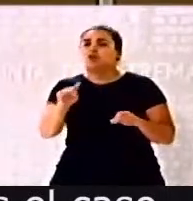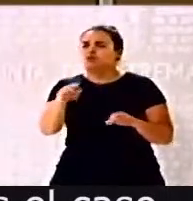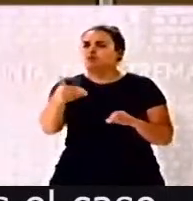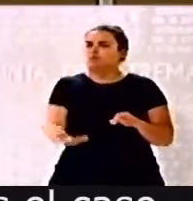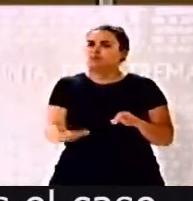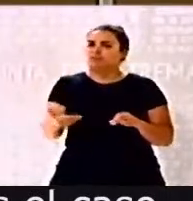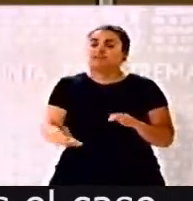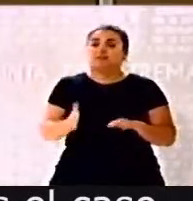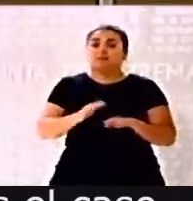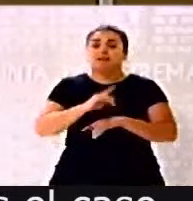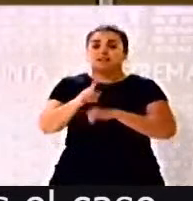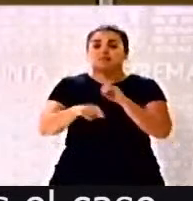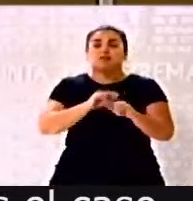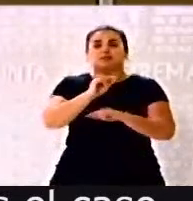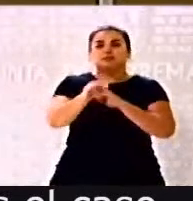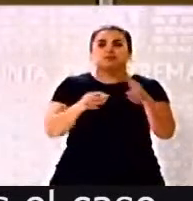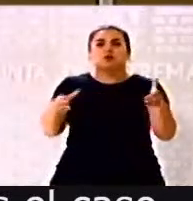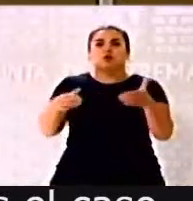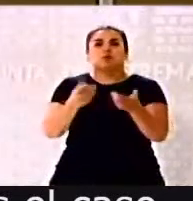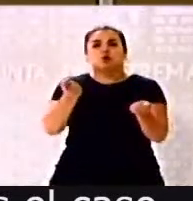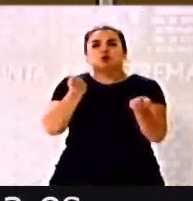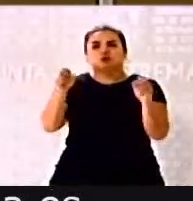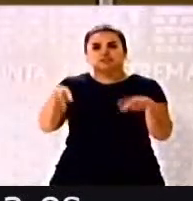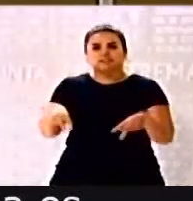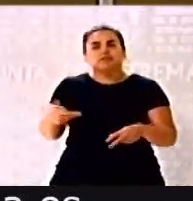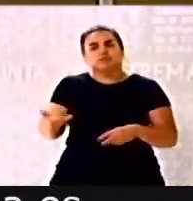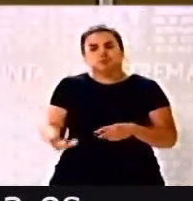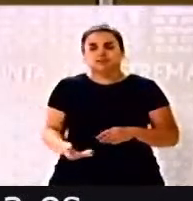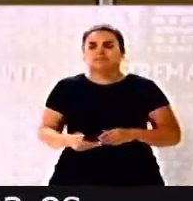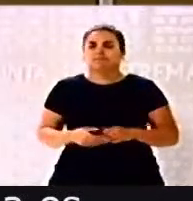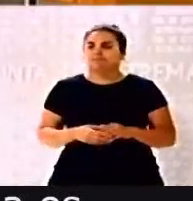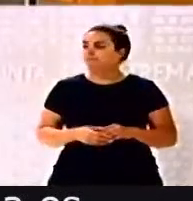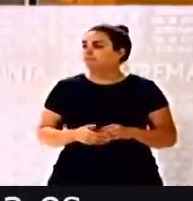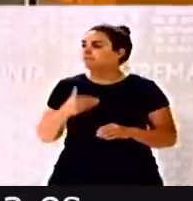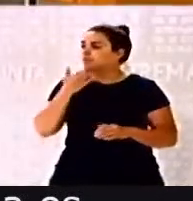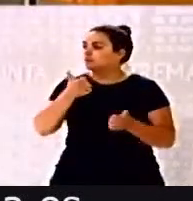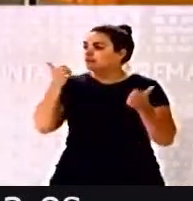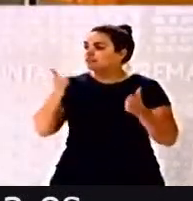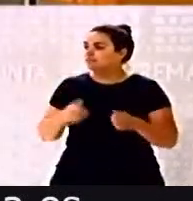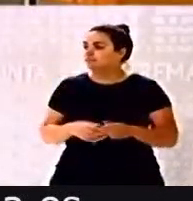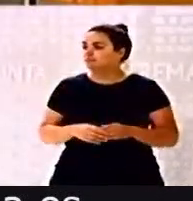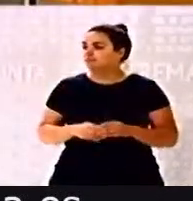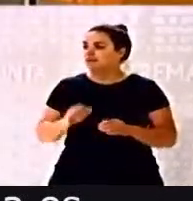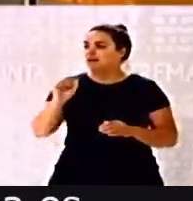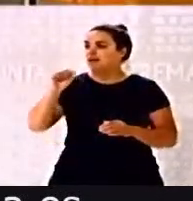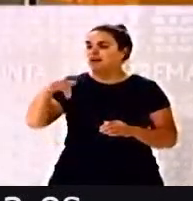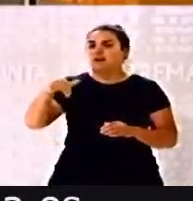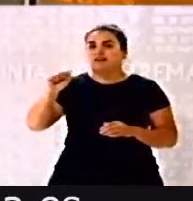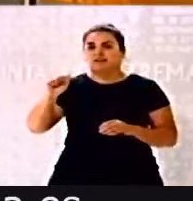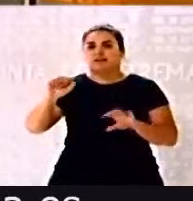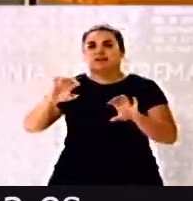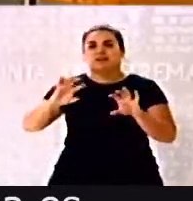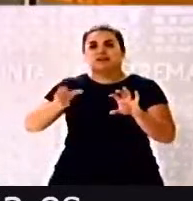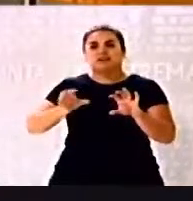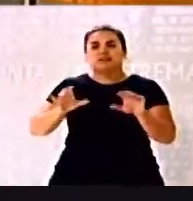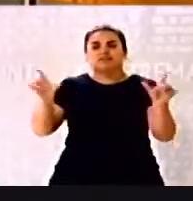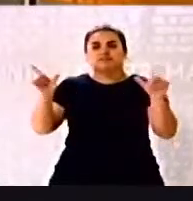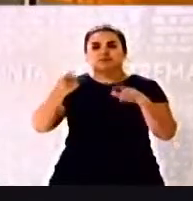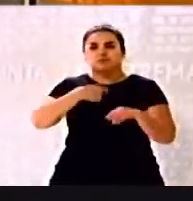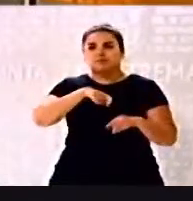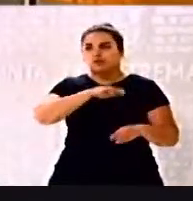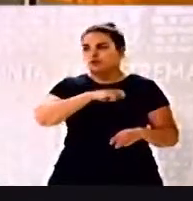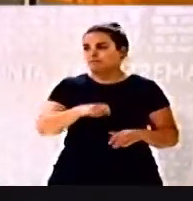no haya transmisión comunitaria descontrolada. ¿Alguna pregunta más? Ana García, de Radio Televisión